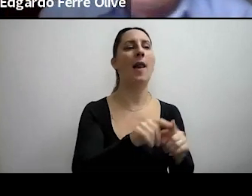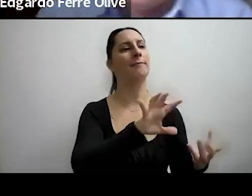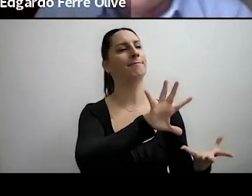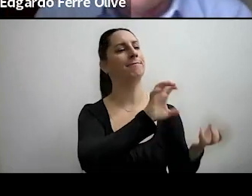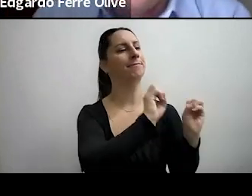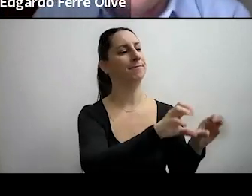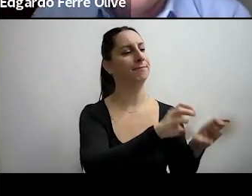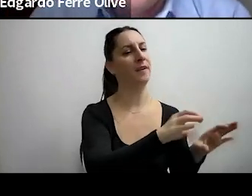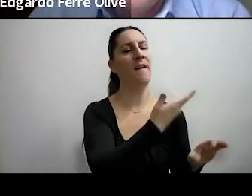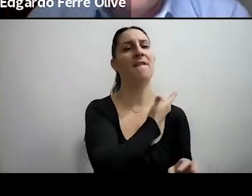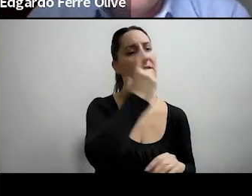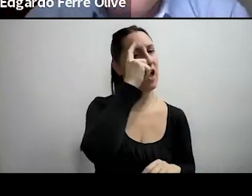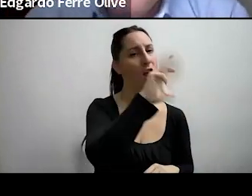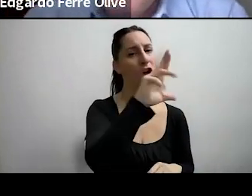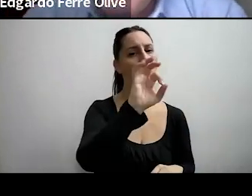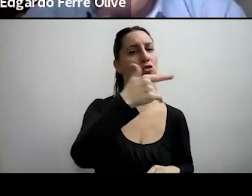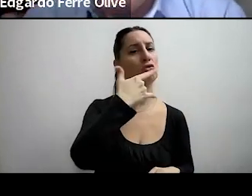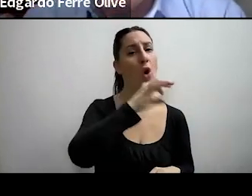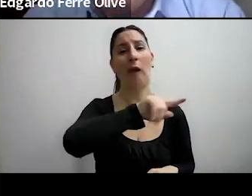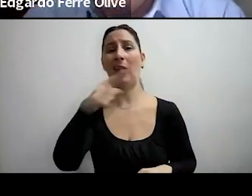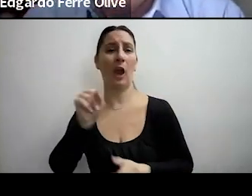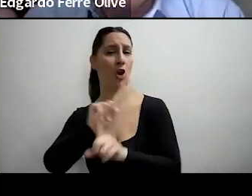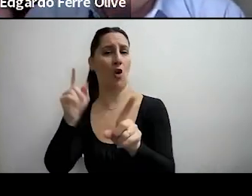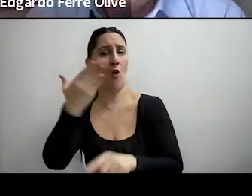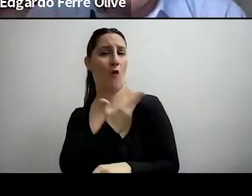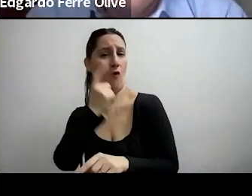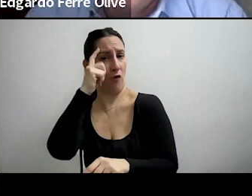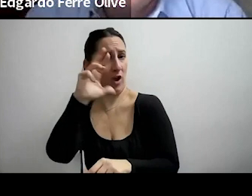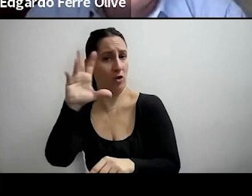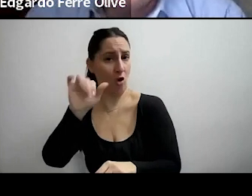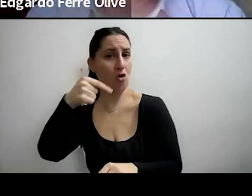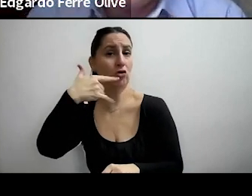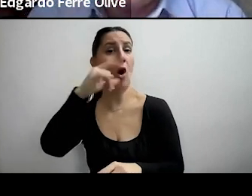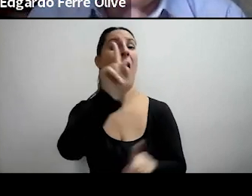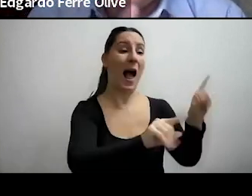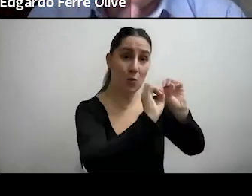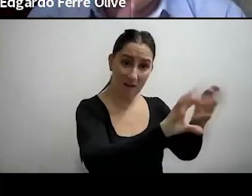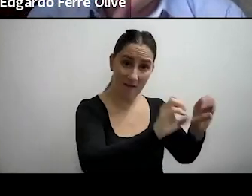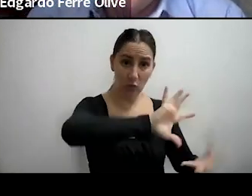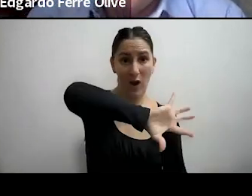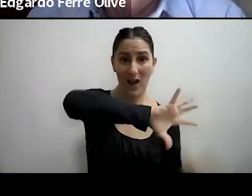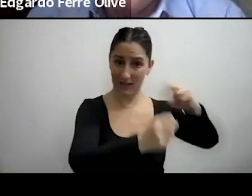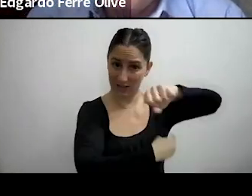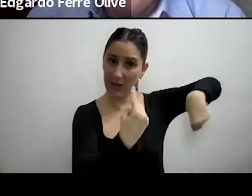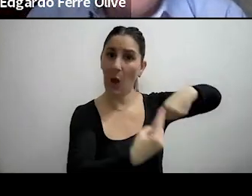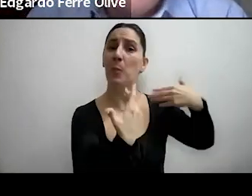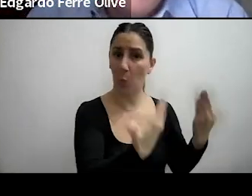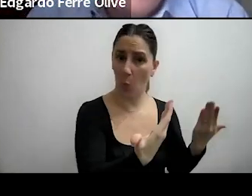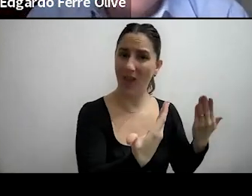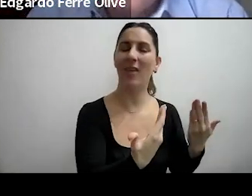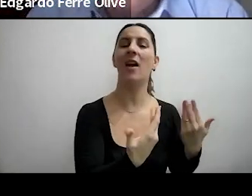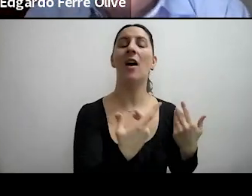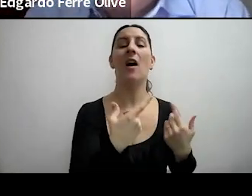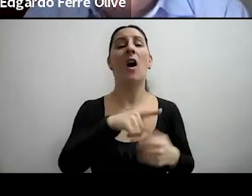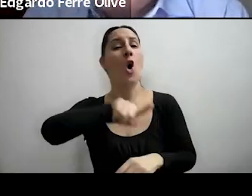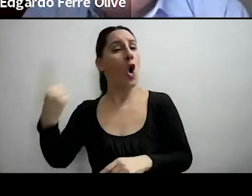que uno no ferroso. ¿Está bien? O sea, hay residuos que se pueden ir reciclando, no sé si escucharon hablar todo el tema de la economía circular, y hay